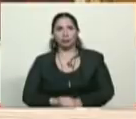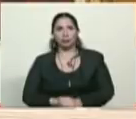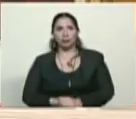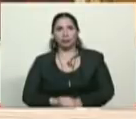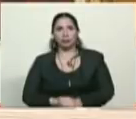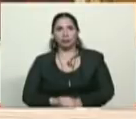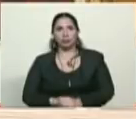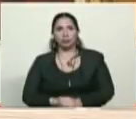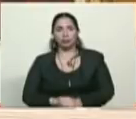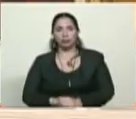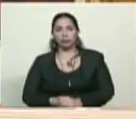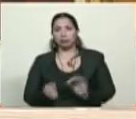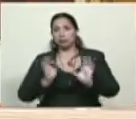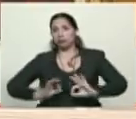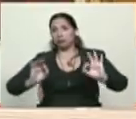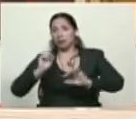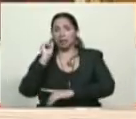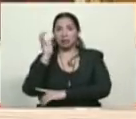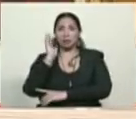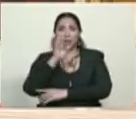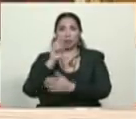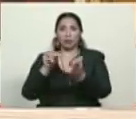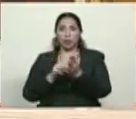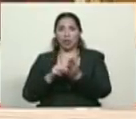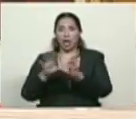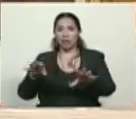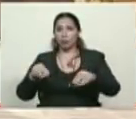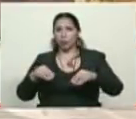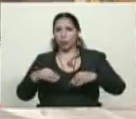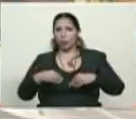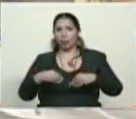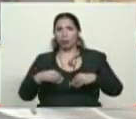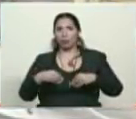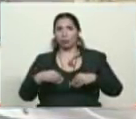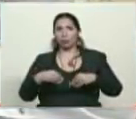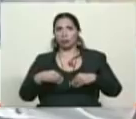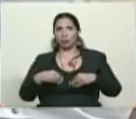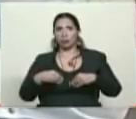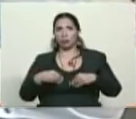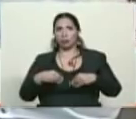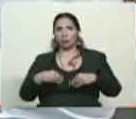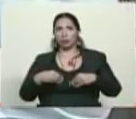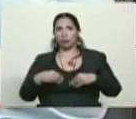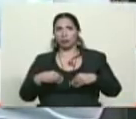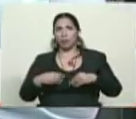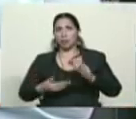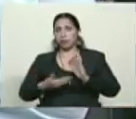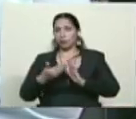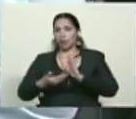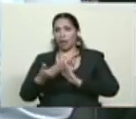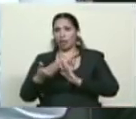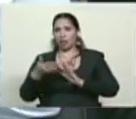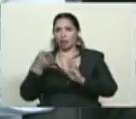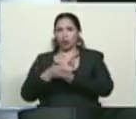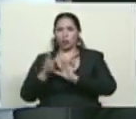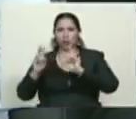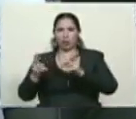Y ni siquiera la Asamblea Nacional ha tomado cartas en ese asunto. Y después continúa el